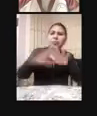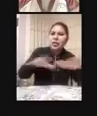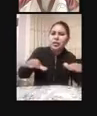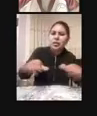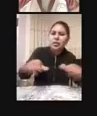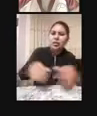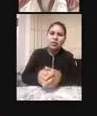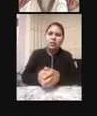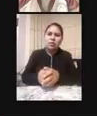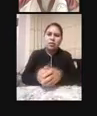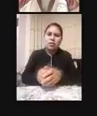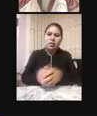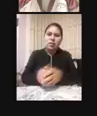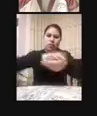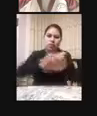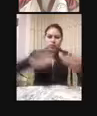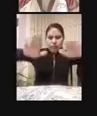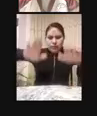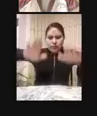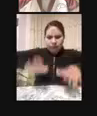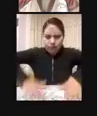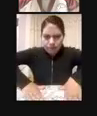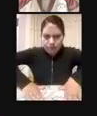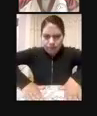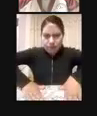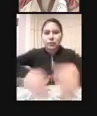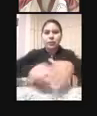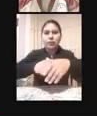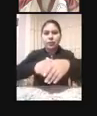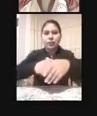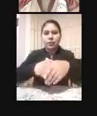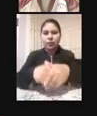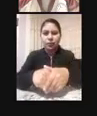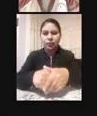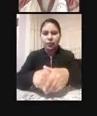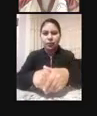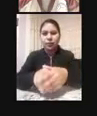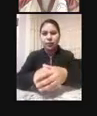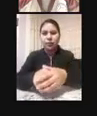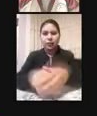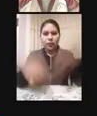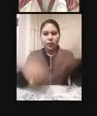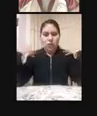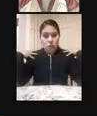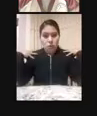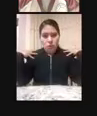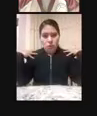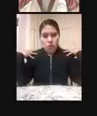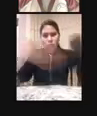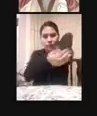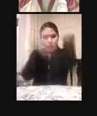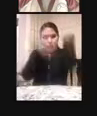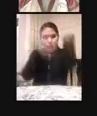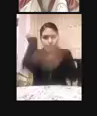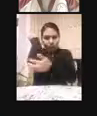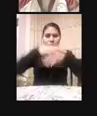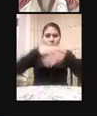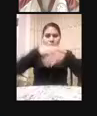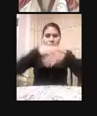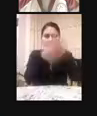los costados, y el terapeuta toma con ambas manos los hombros, los codos y las manos, y